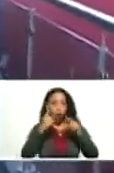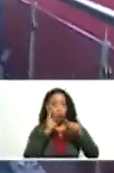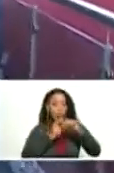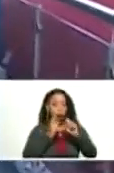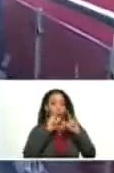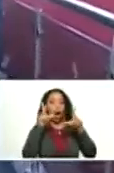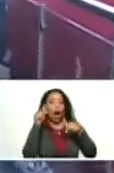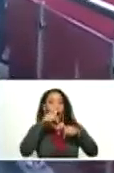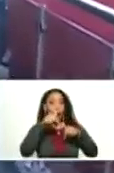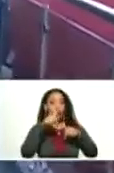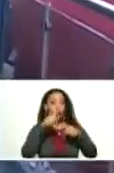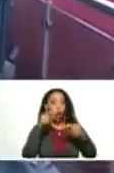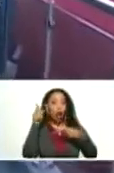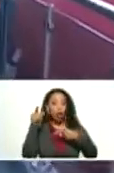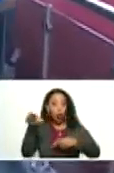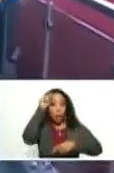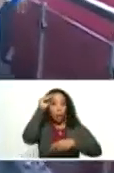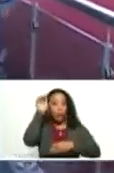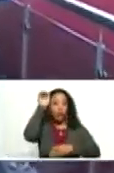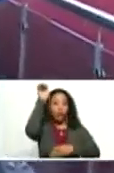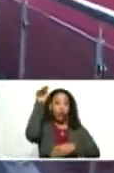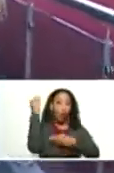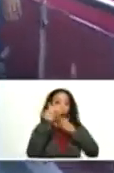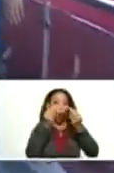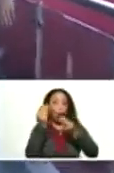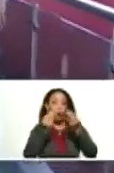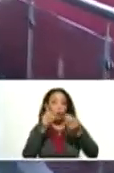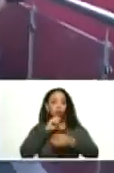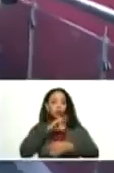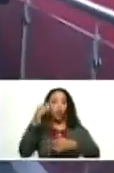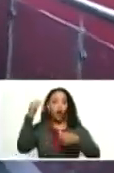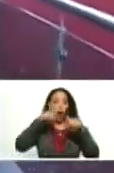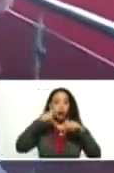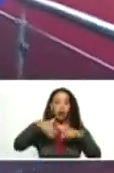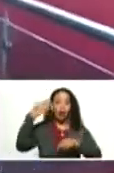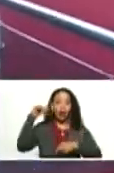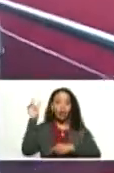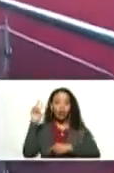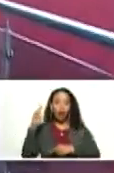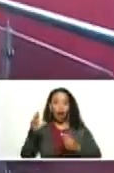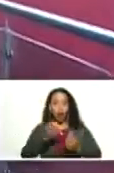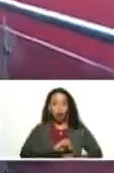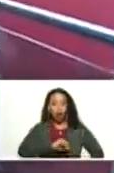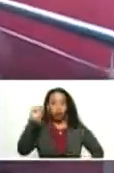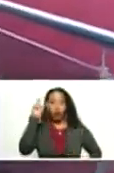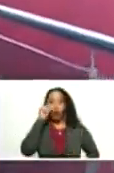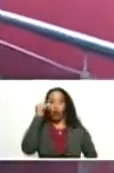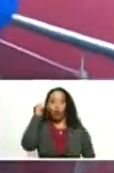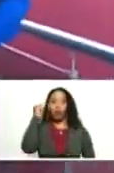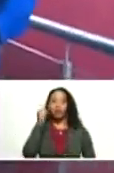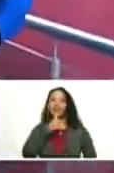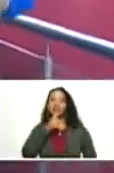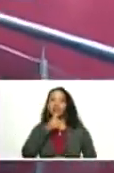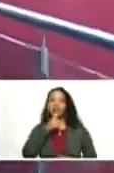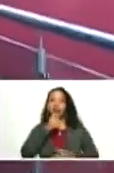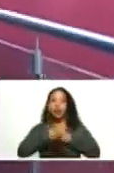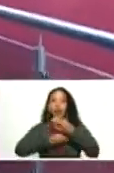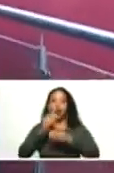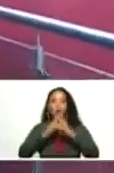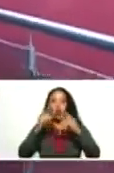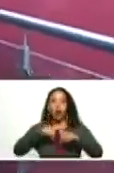la huella del camino recorrido por nuestros héroes, por nuestras heroínas, por quienes dieron todo